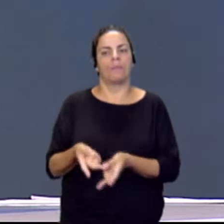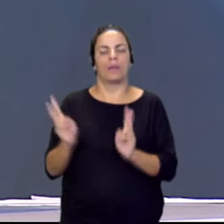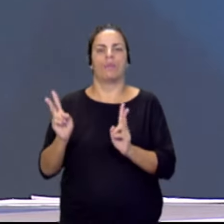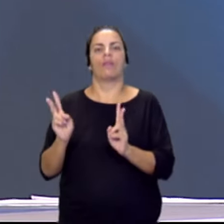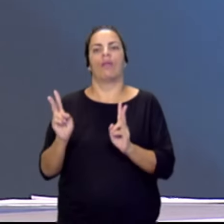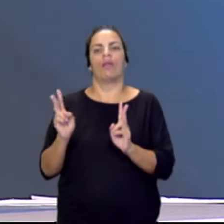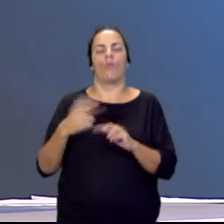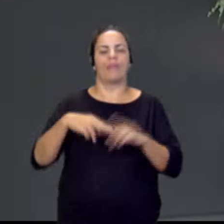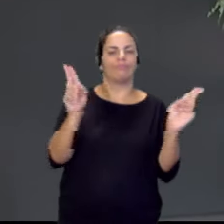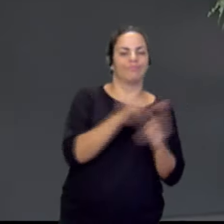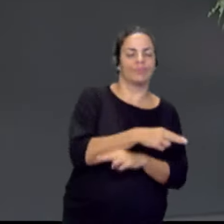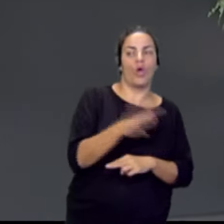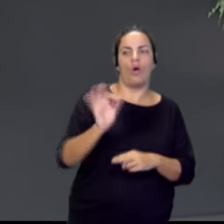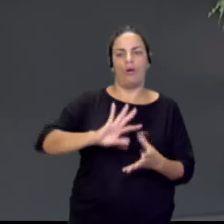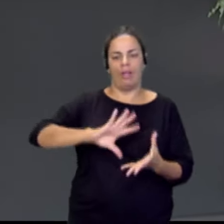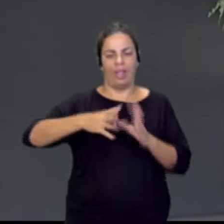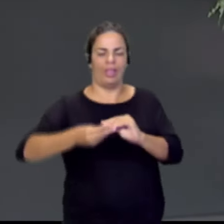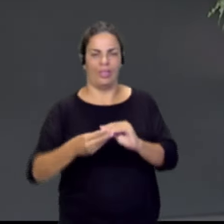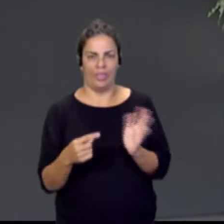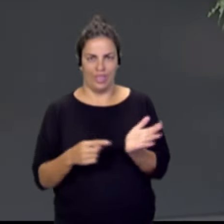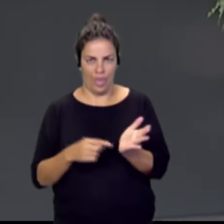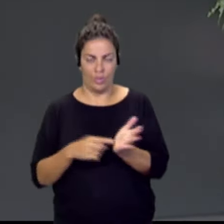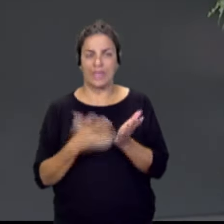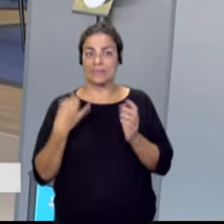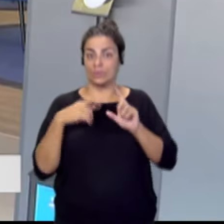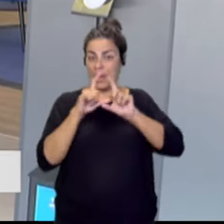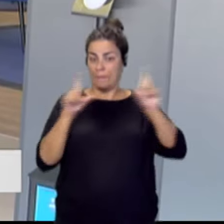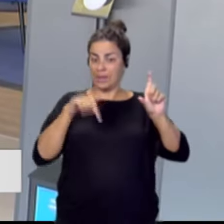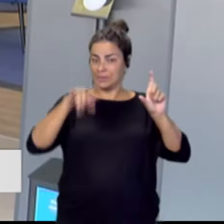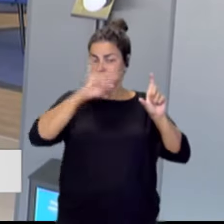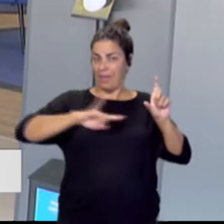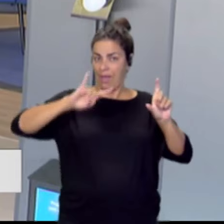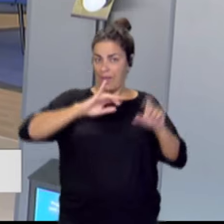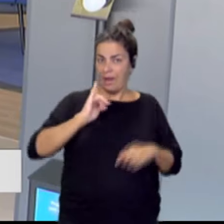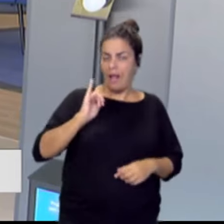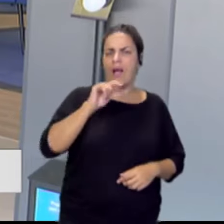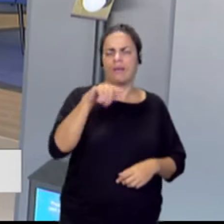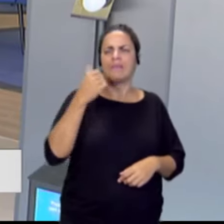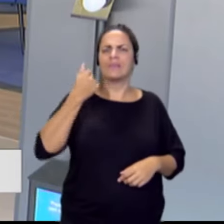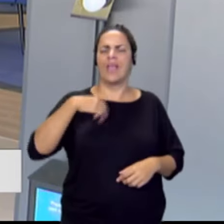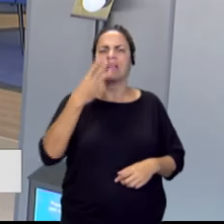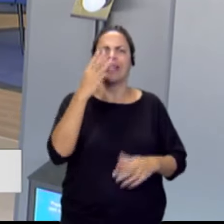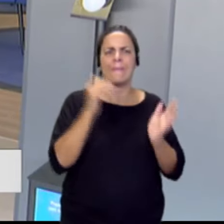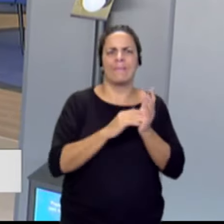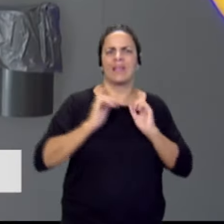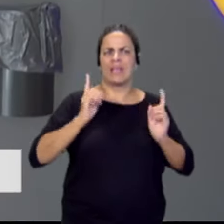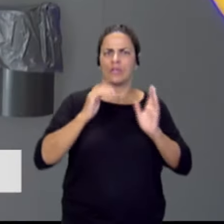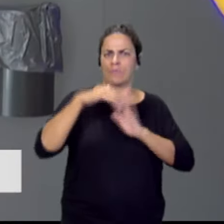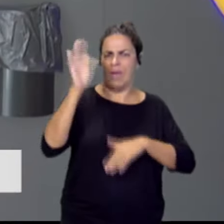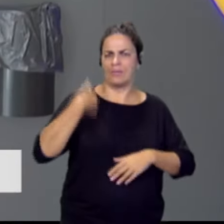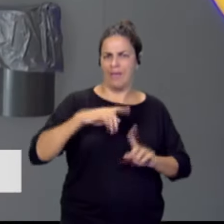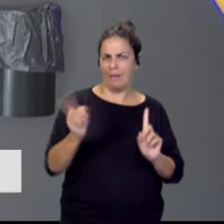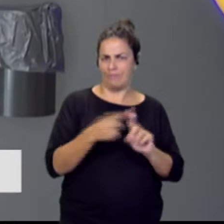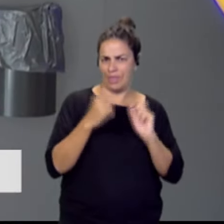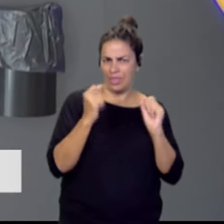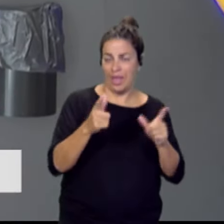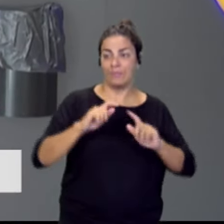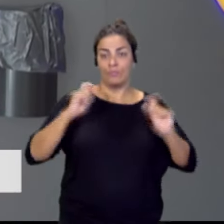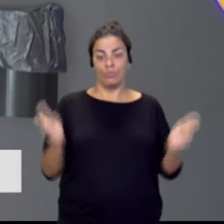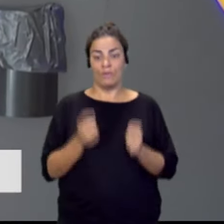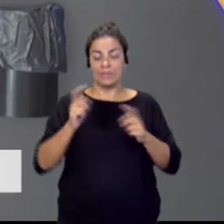o reestructurar las deudas. Hay una empresa en el archipiélago que ha resuelto más de 3.000 casos. Tras la publicidad, les